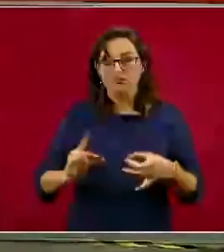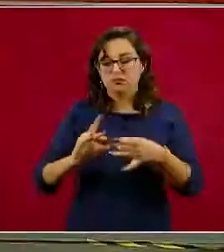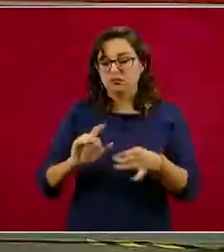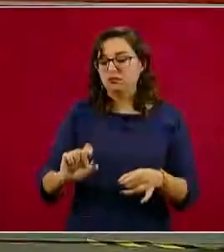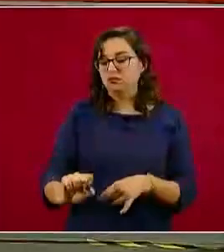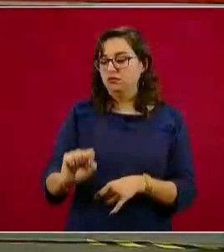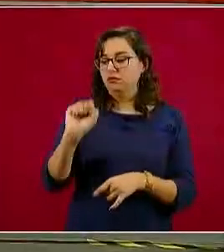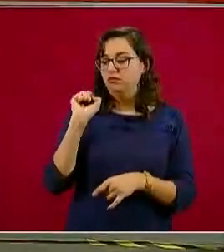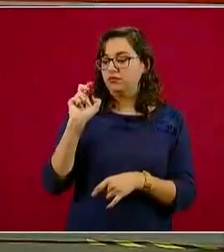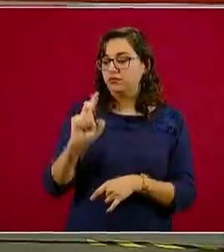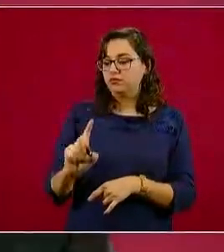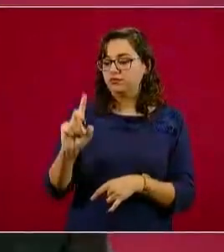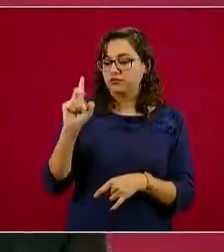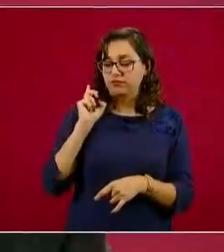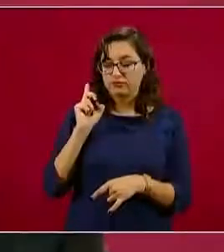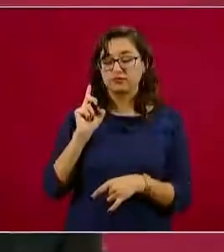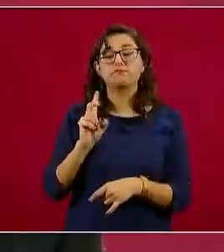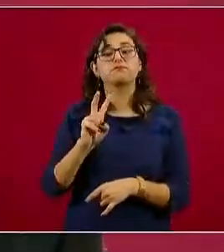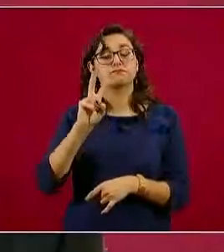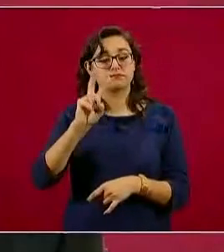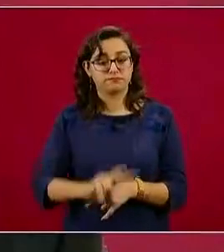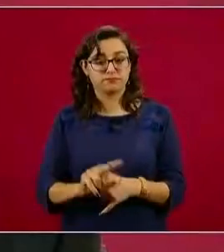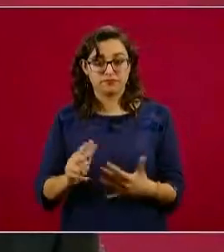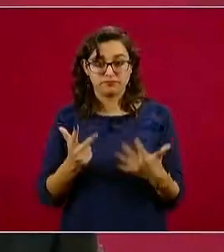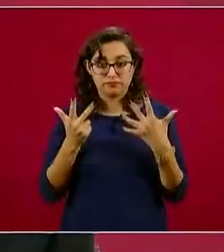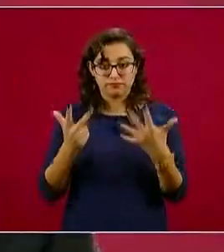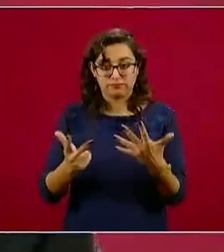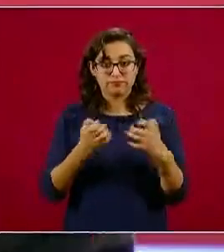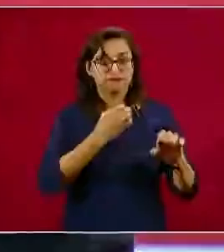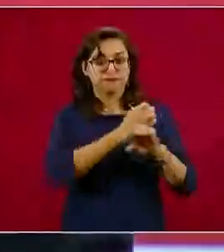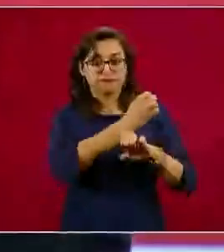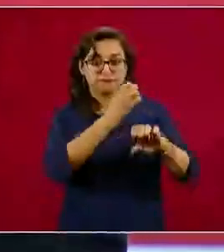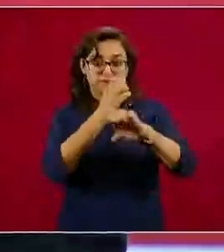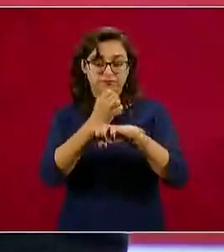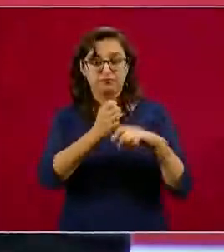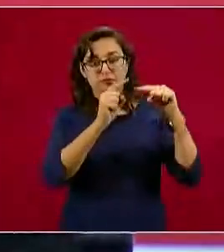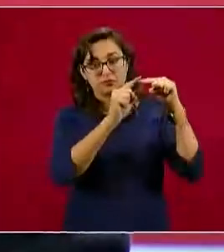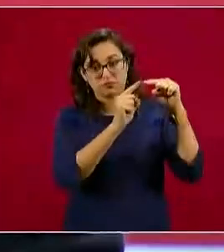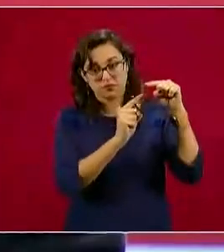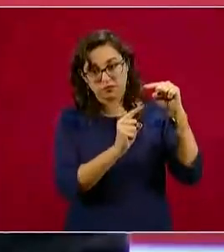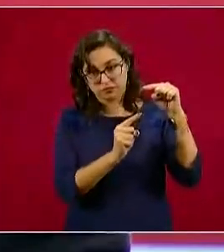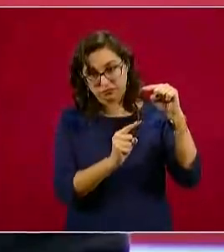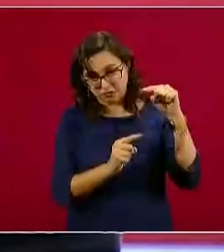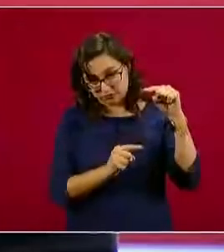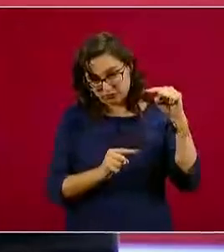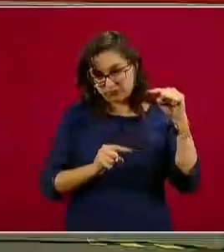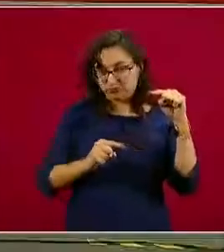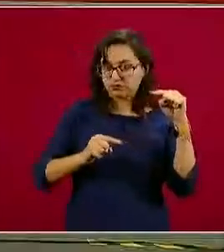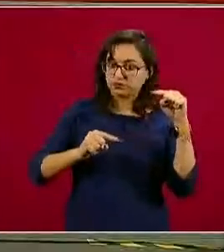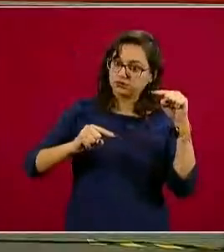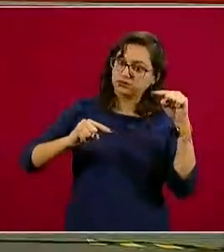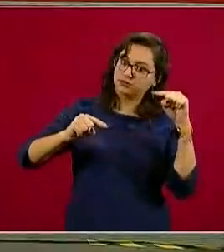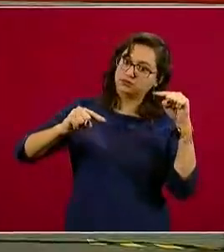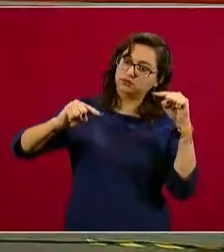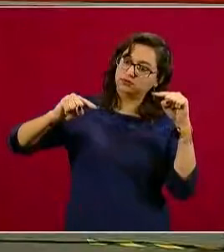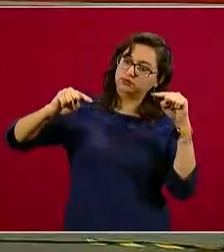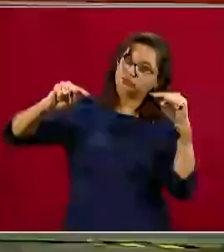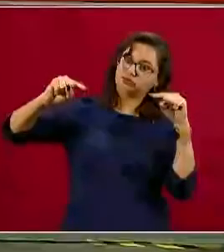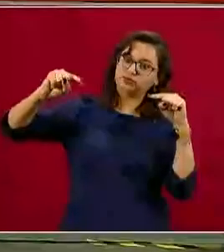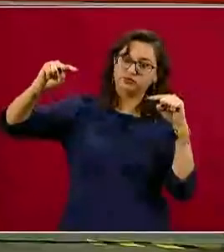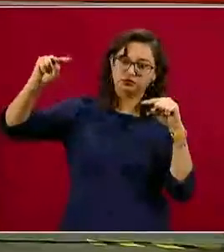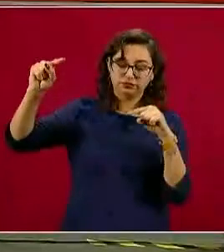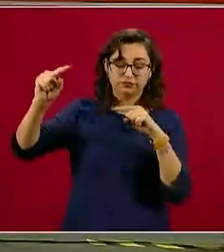tenemos efectivamente 8 entidades federativas que han cambiado su trayectoria. Trayectoria le llamamos a la